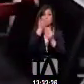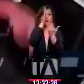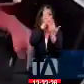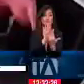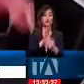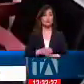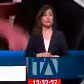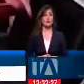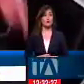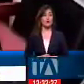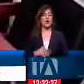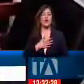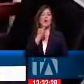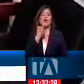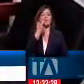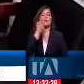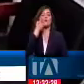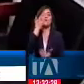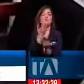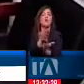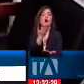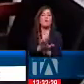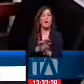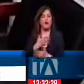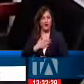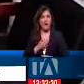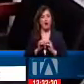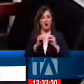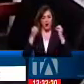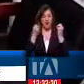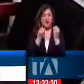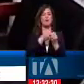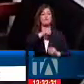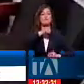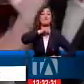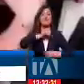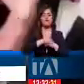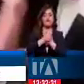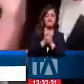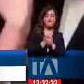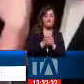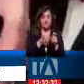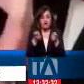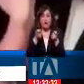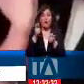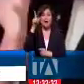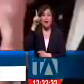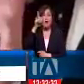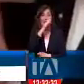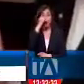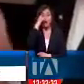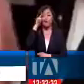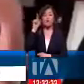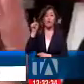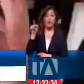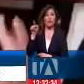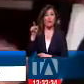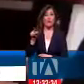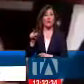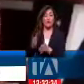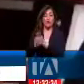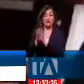Todo lo que digo lo puedo probar. Existía una organización delictiva que lideraba Rafael Correa,